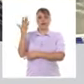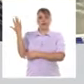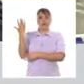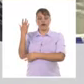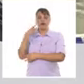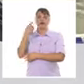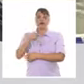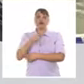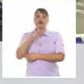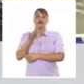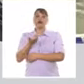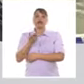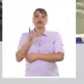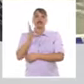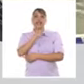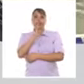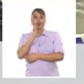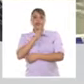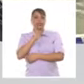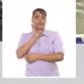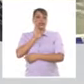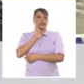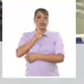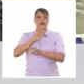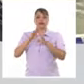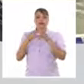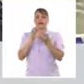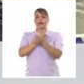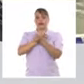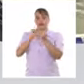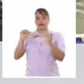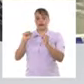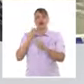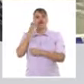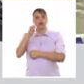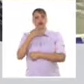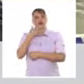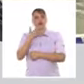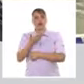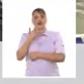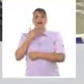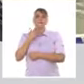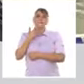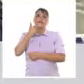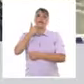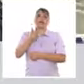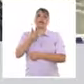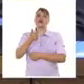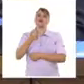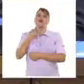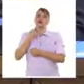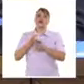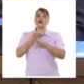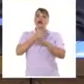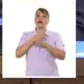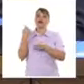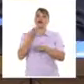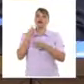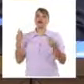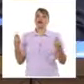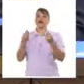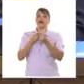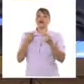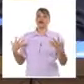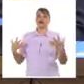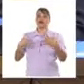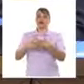los delitos, la delincuencia y el terrorismo. El futuro puede ser luminoso si actuamos adecuadamente. Las crisis